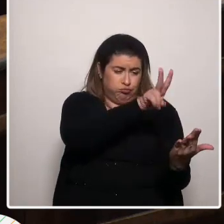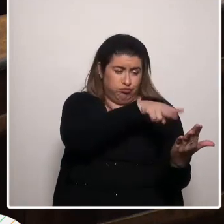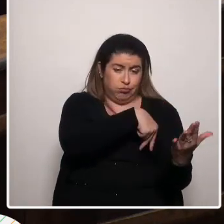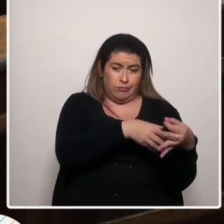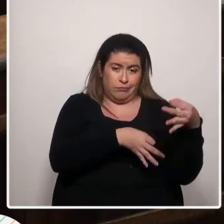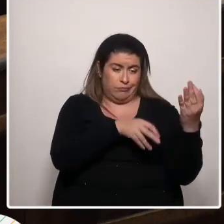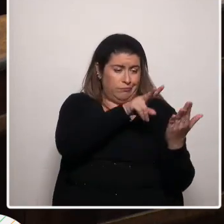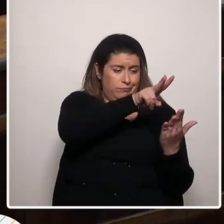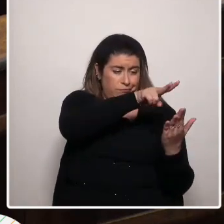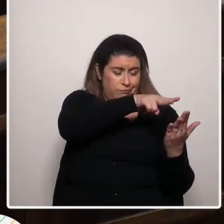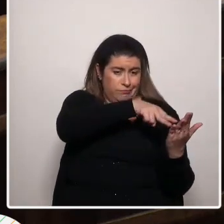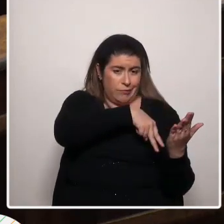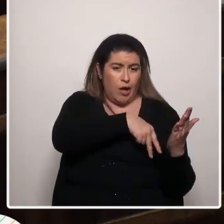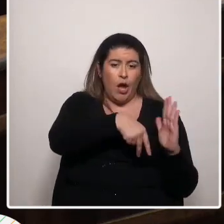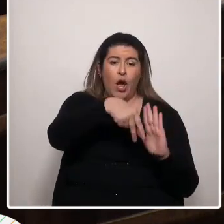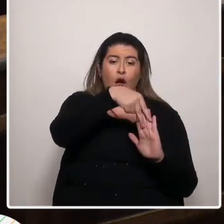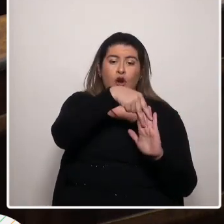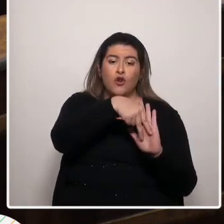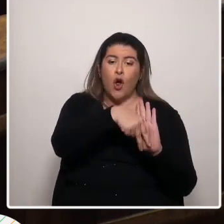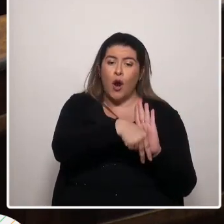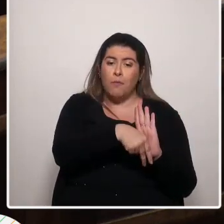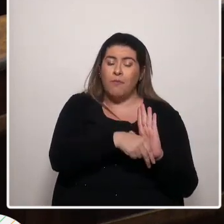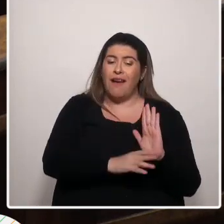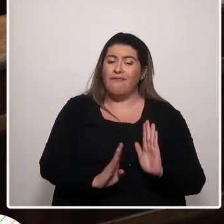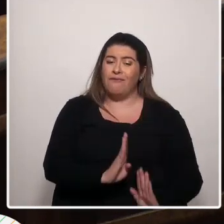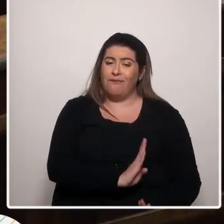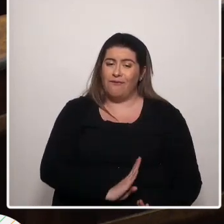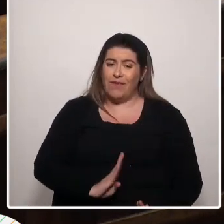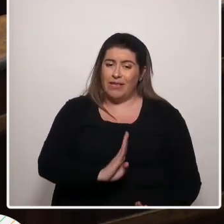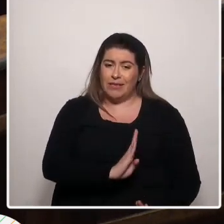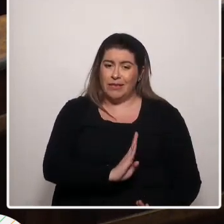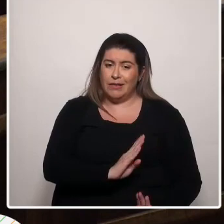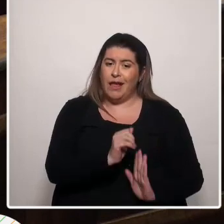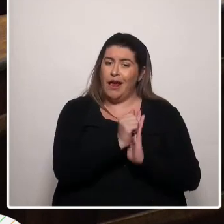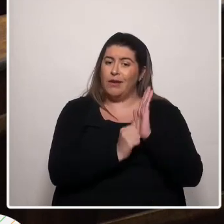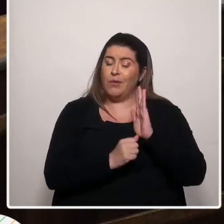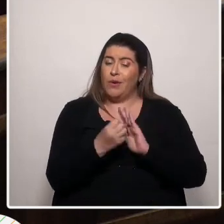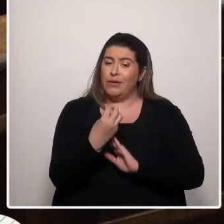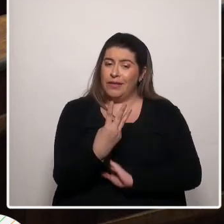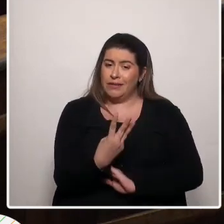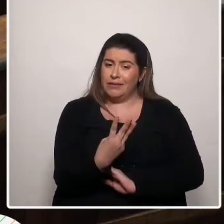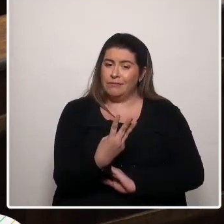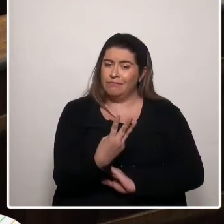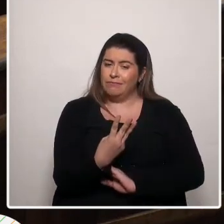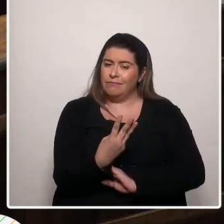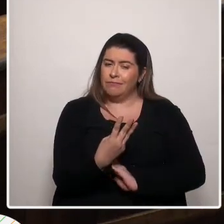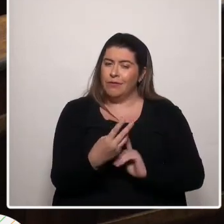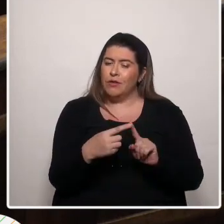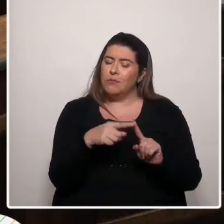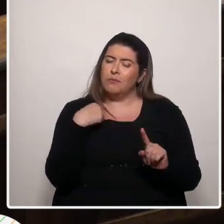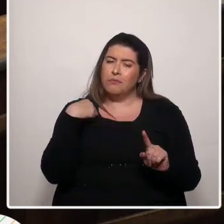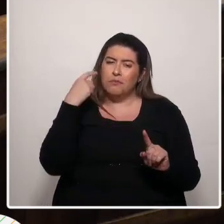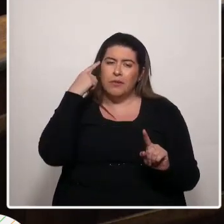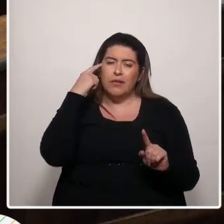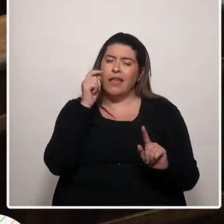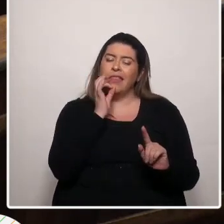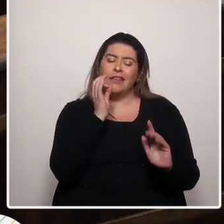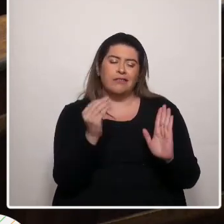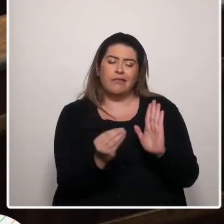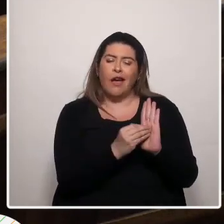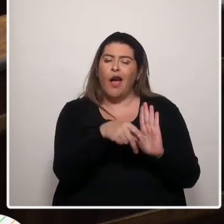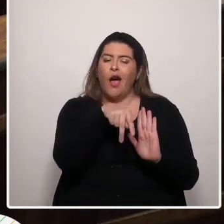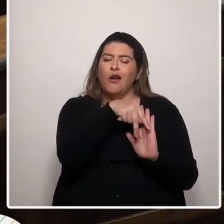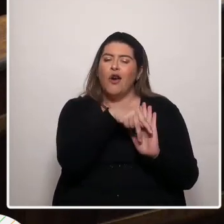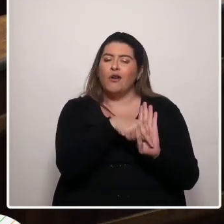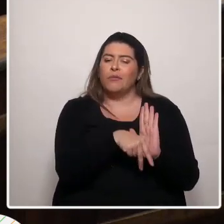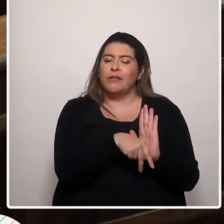por ejemplo, normas básicas, que el artículo 3, uno siempre cree que ahí tiene normas.